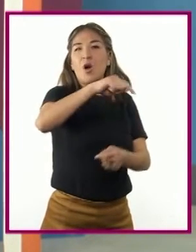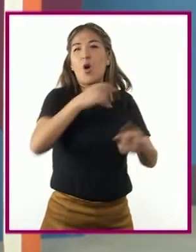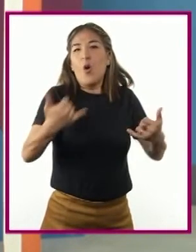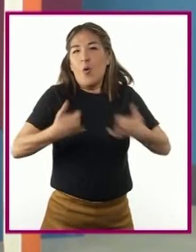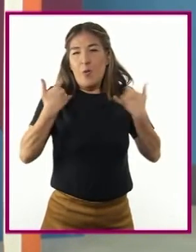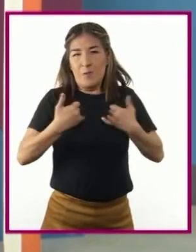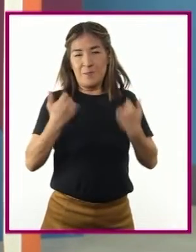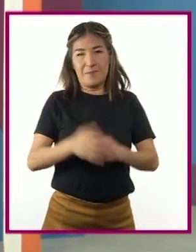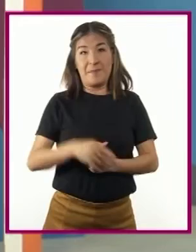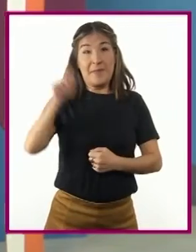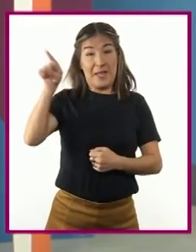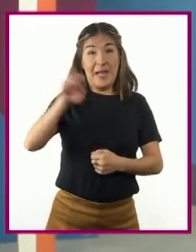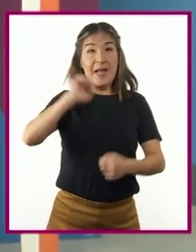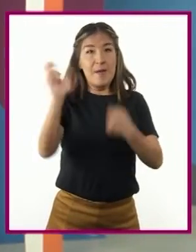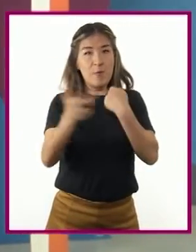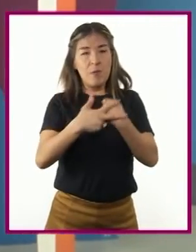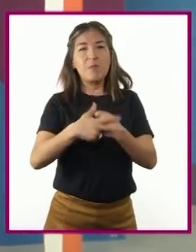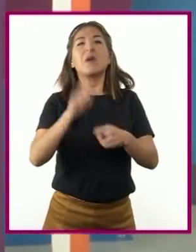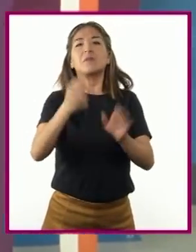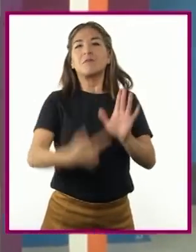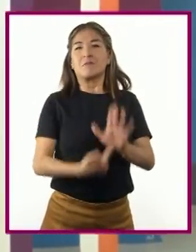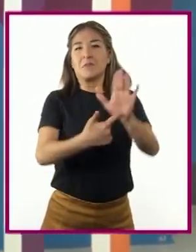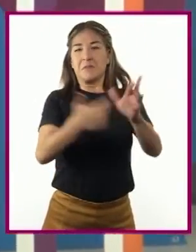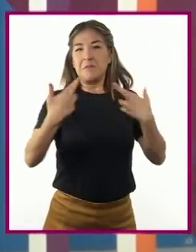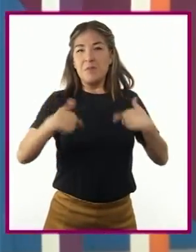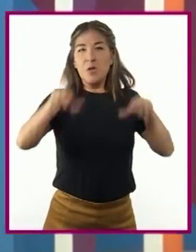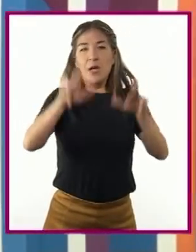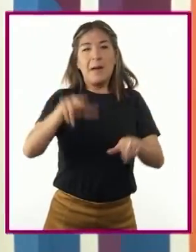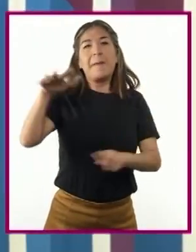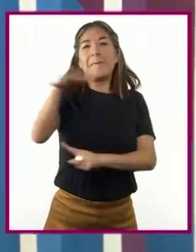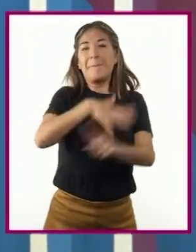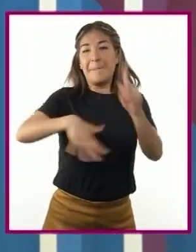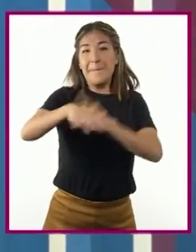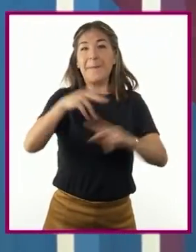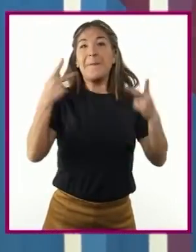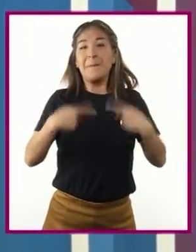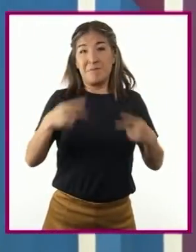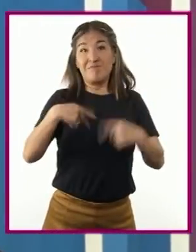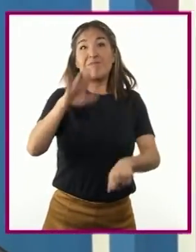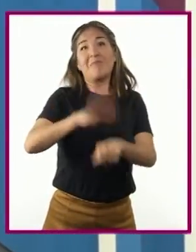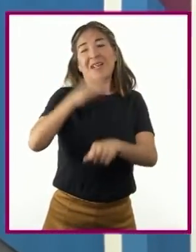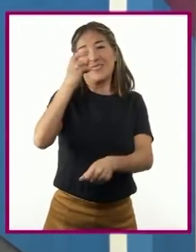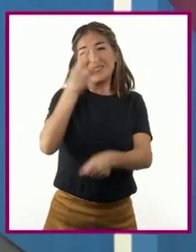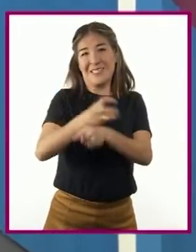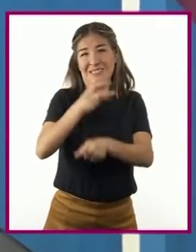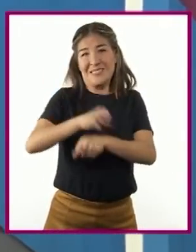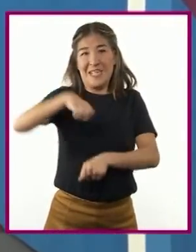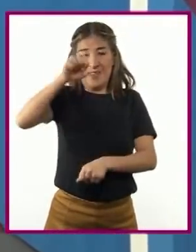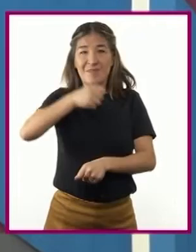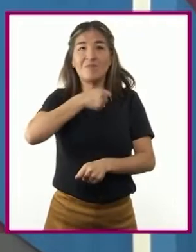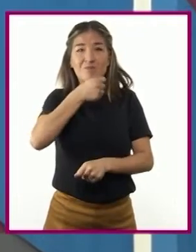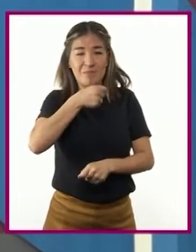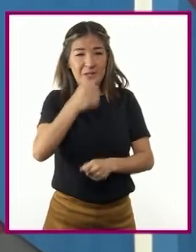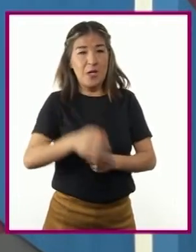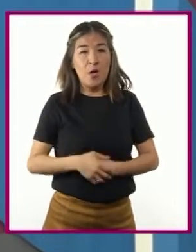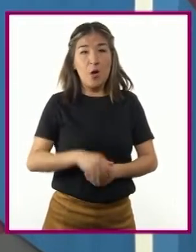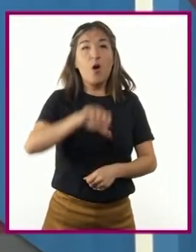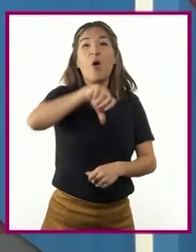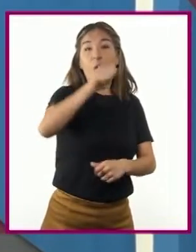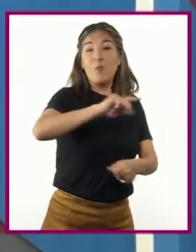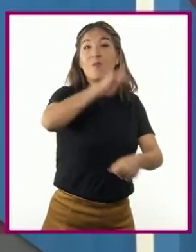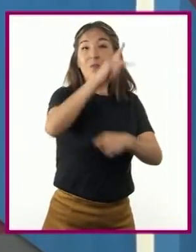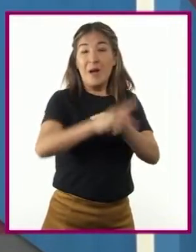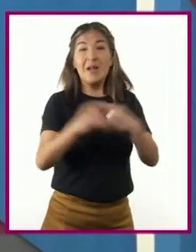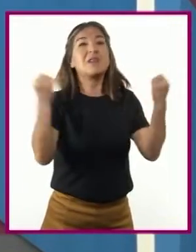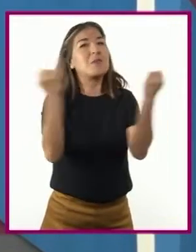Europa representa el lugar con mayor cantidad de población de la tercera edad y los demás continentes están